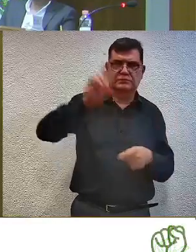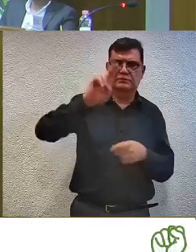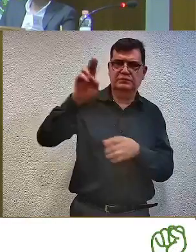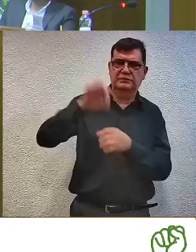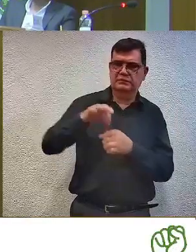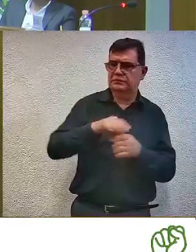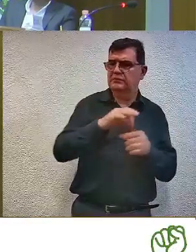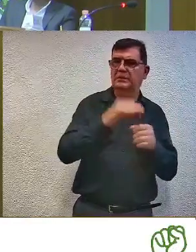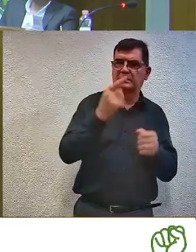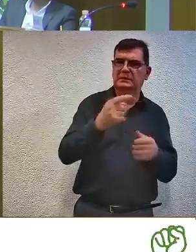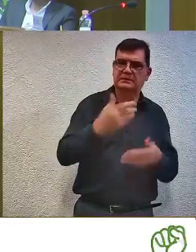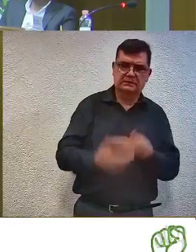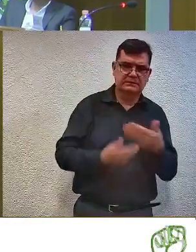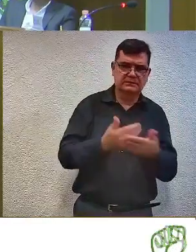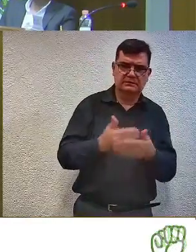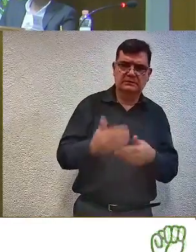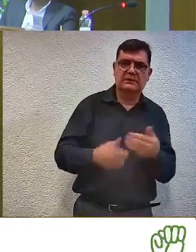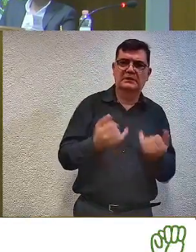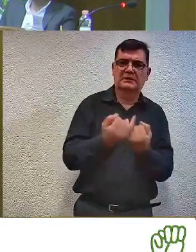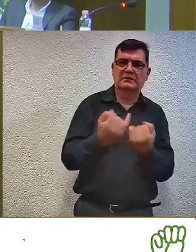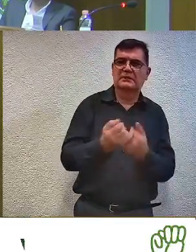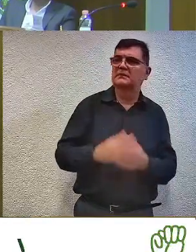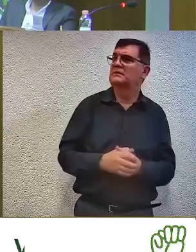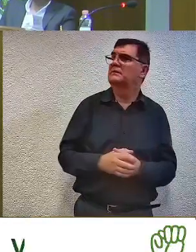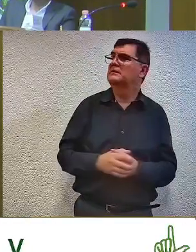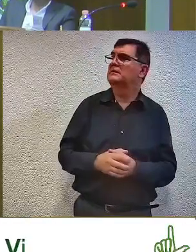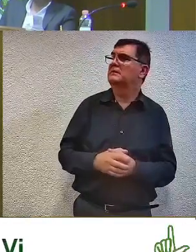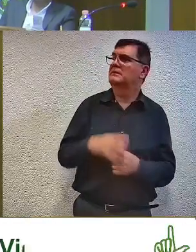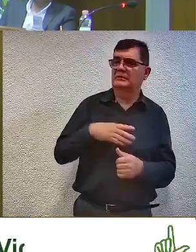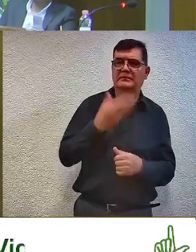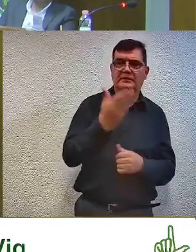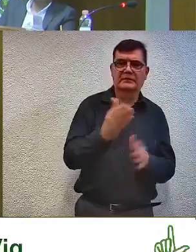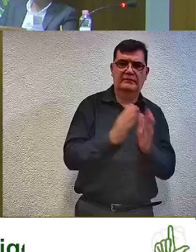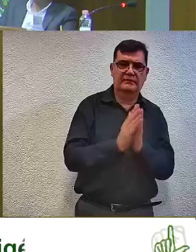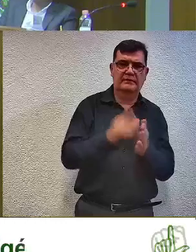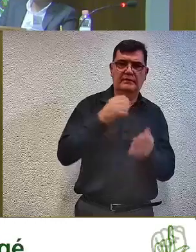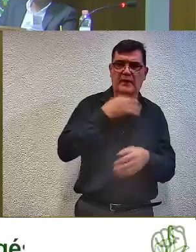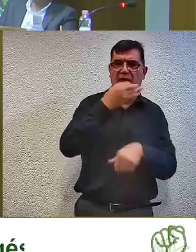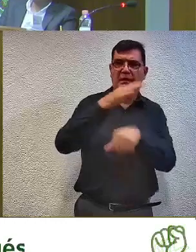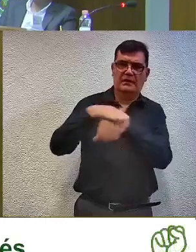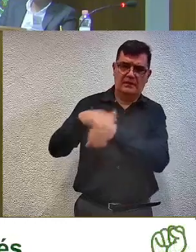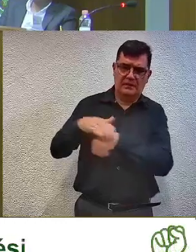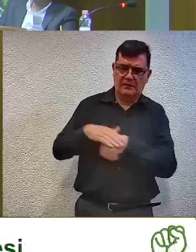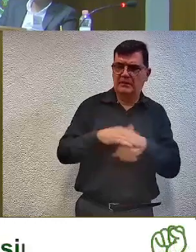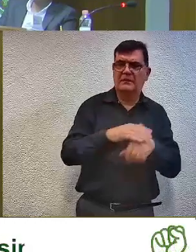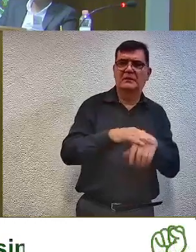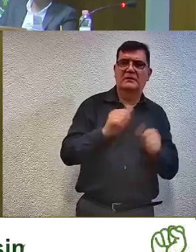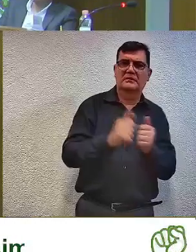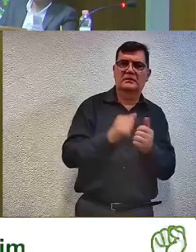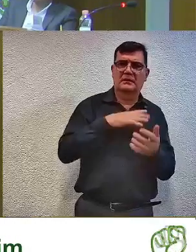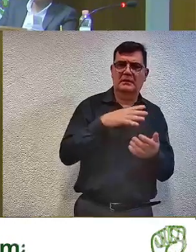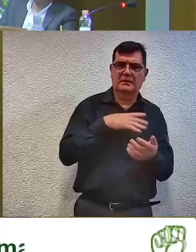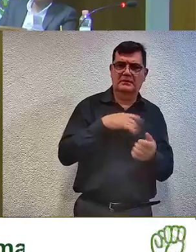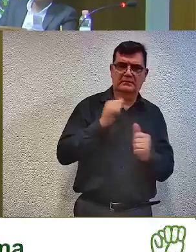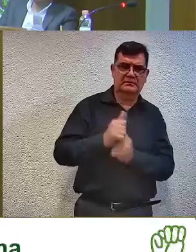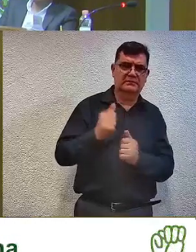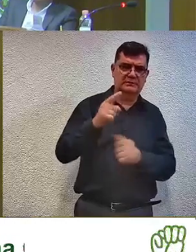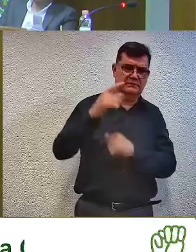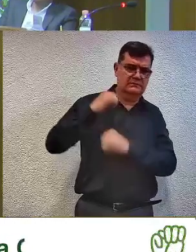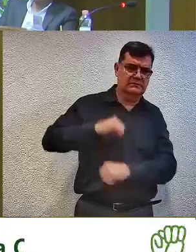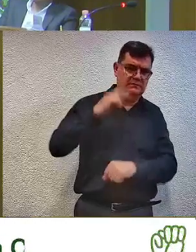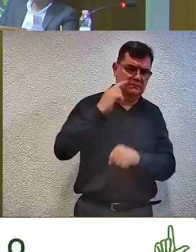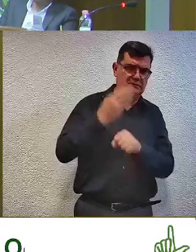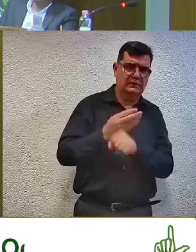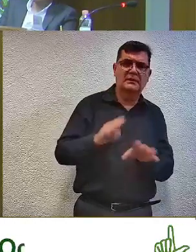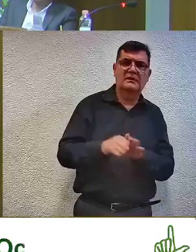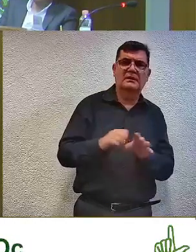señor secretario. En consecuencia, le solicito notificarlos por la vía que corresponda al